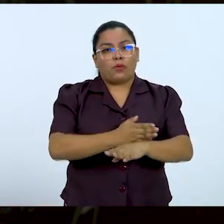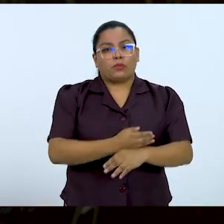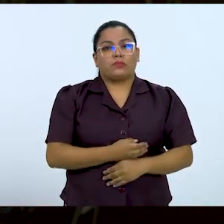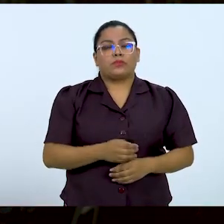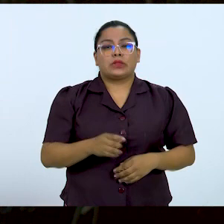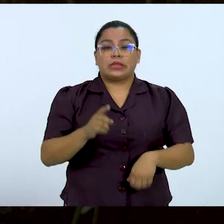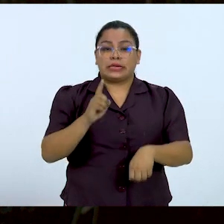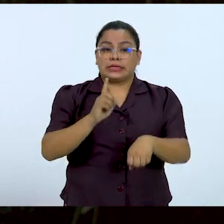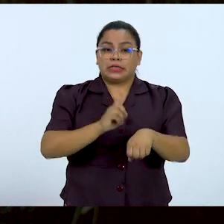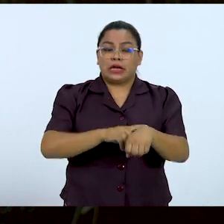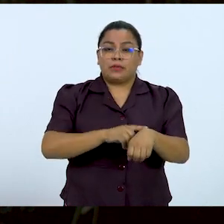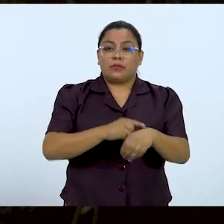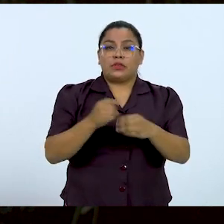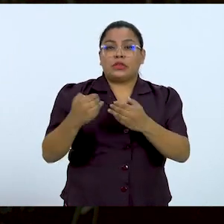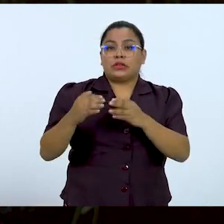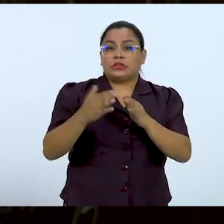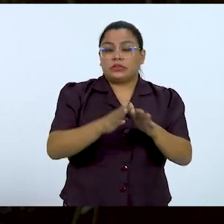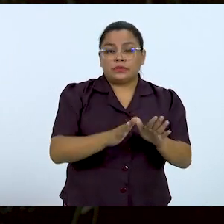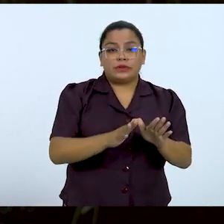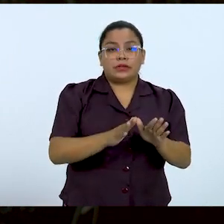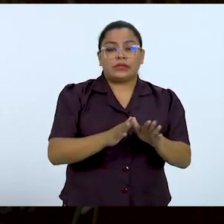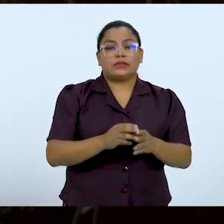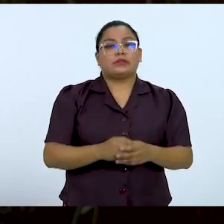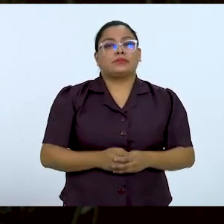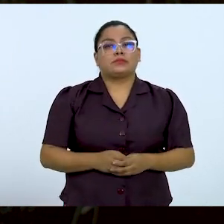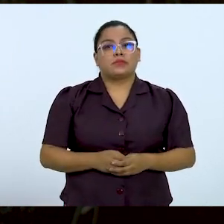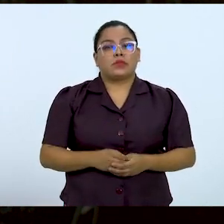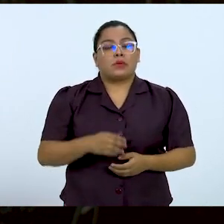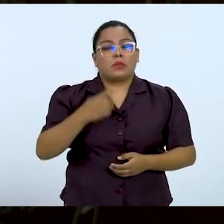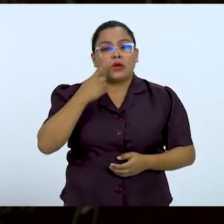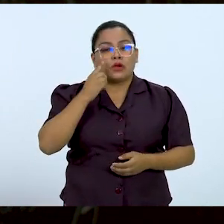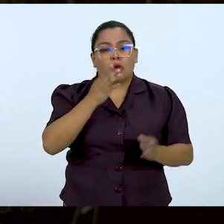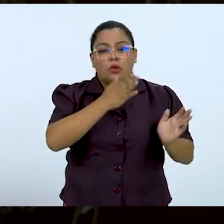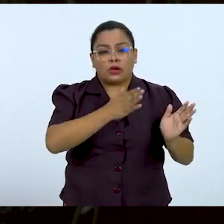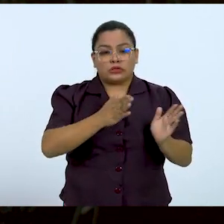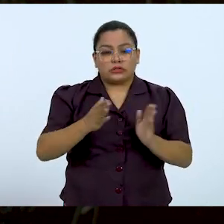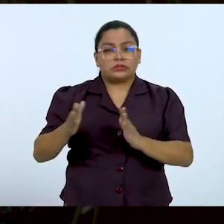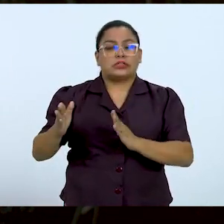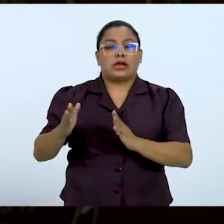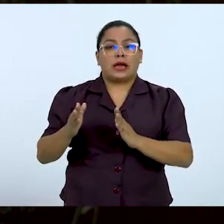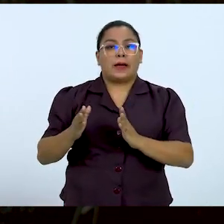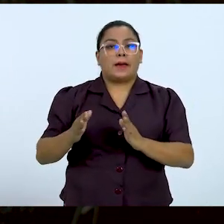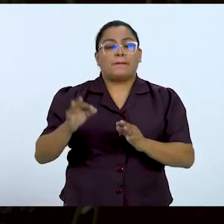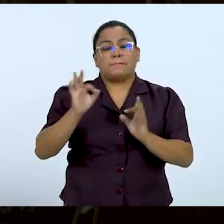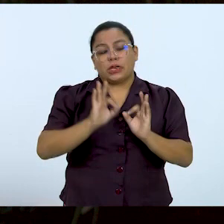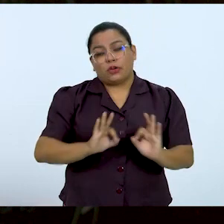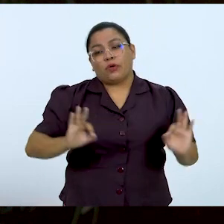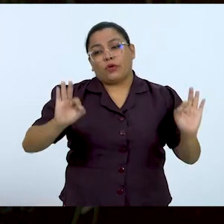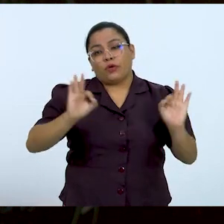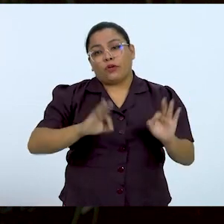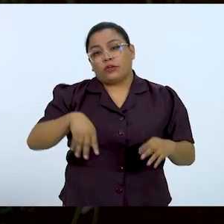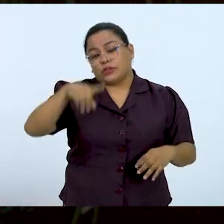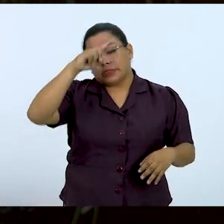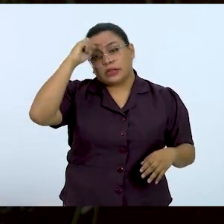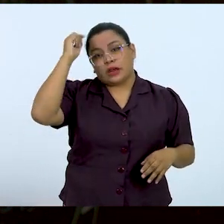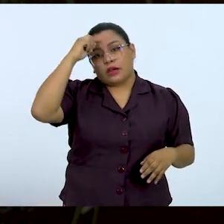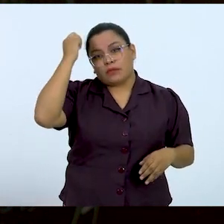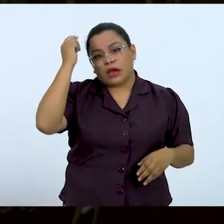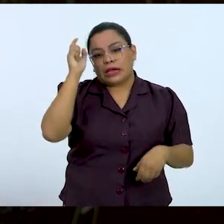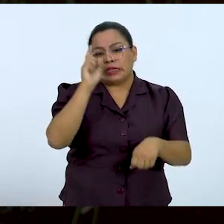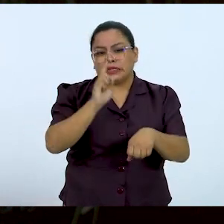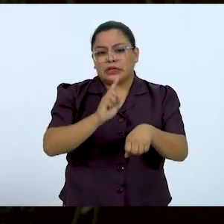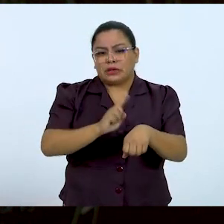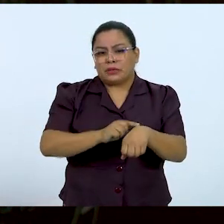asignar el tiempo de cada una de las secciones. Este tiempo es estimado y sirve para organizar mejor el trabajo,